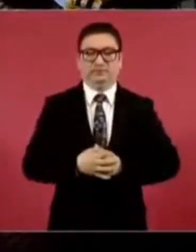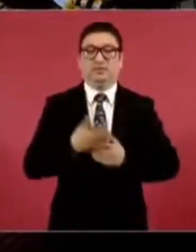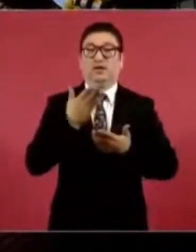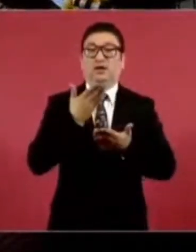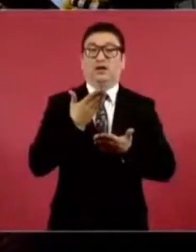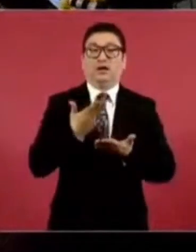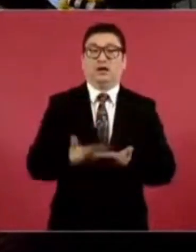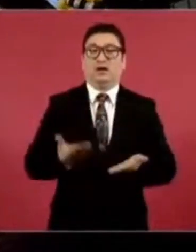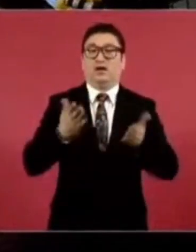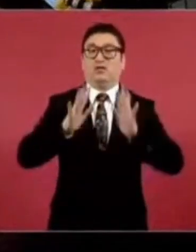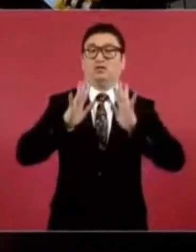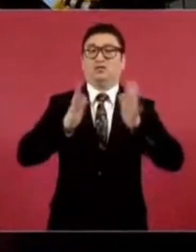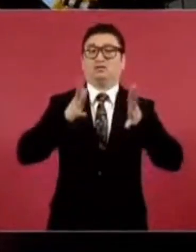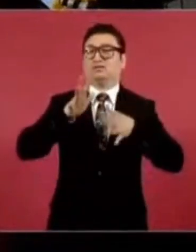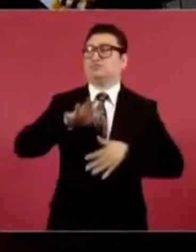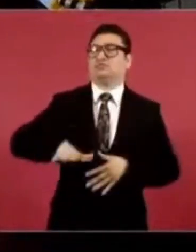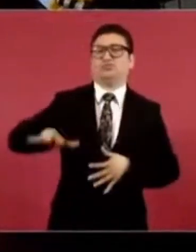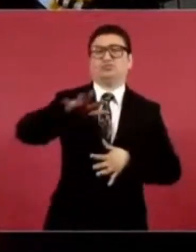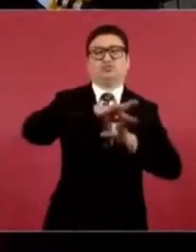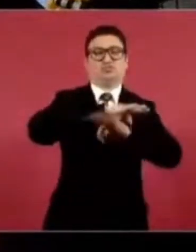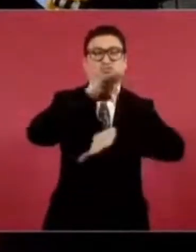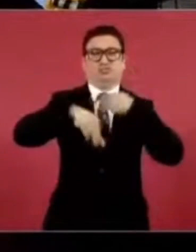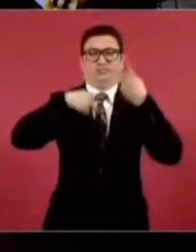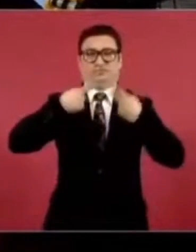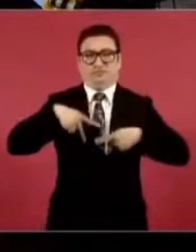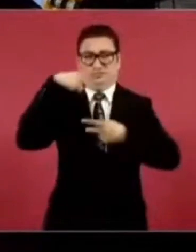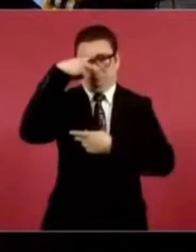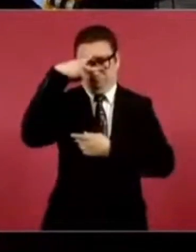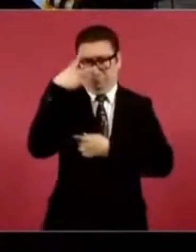nuestro pueblo está muy politizado.